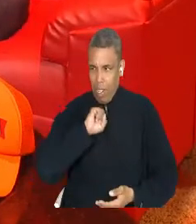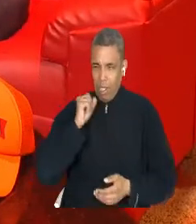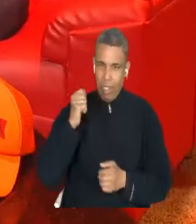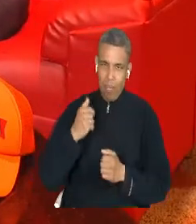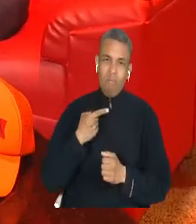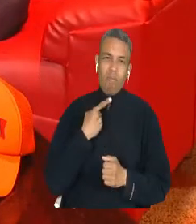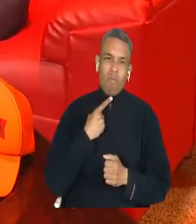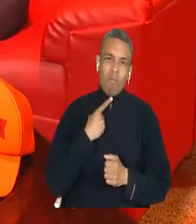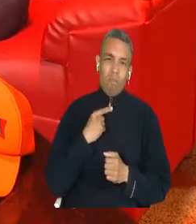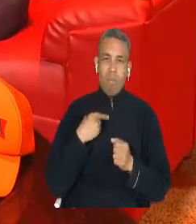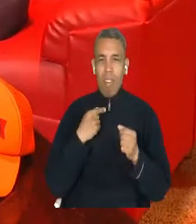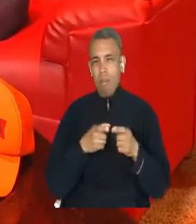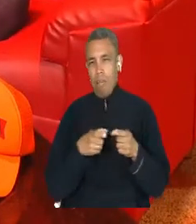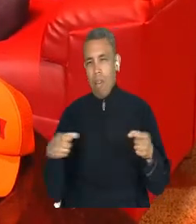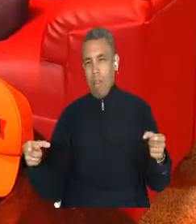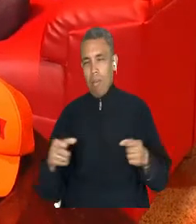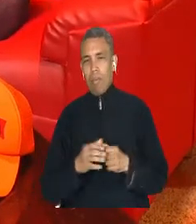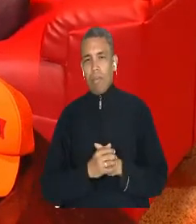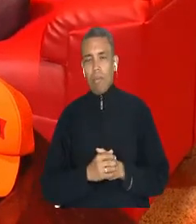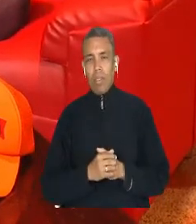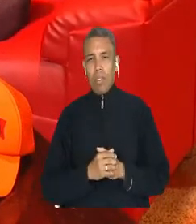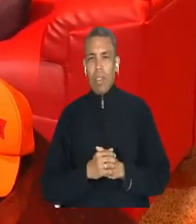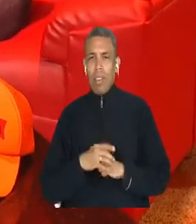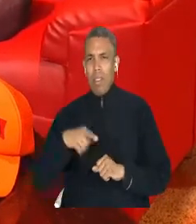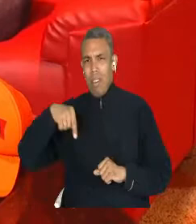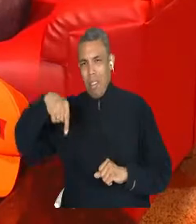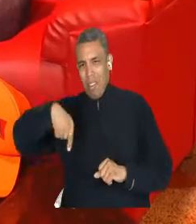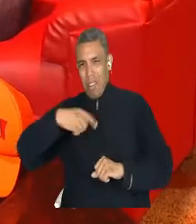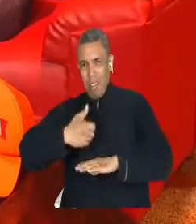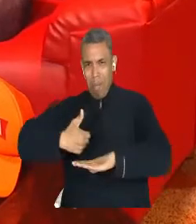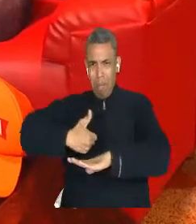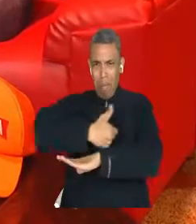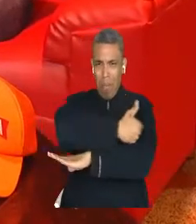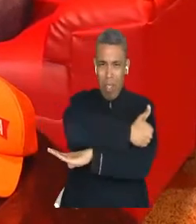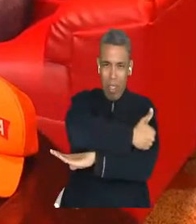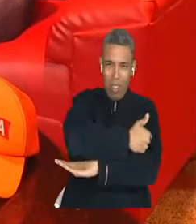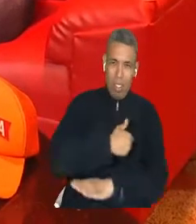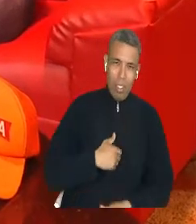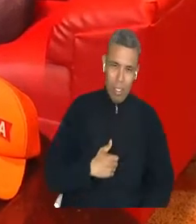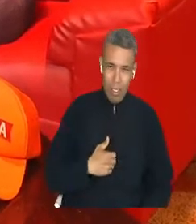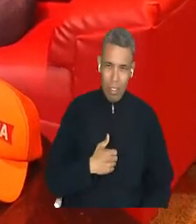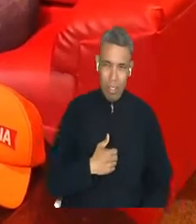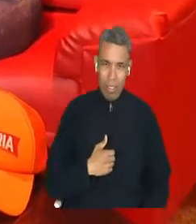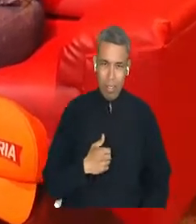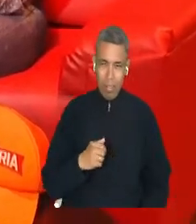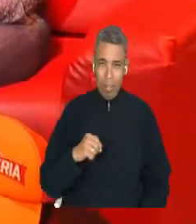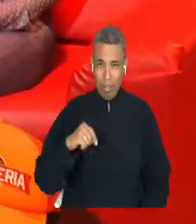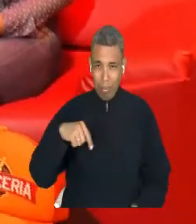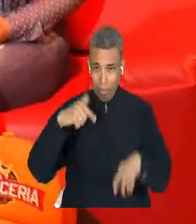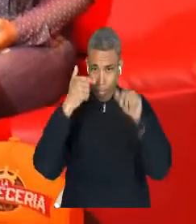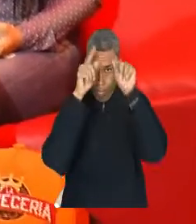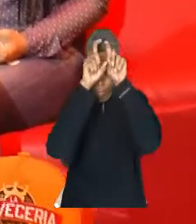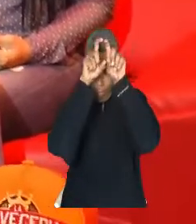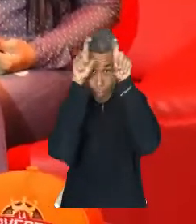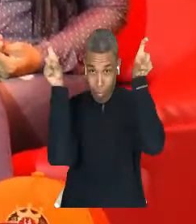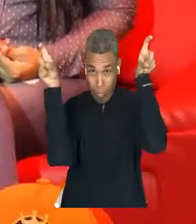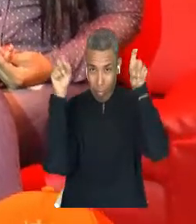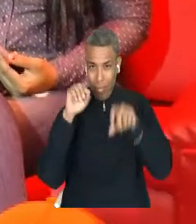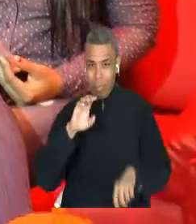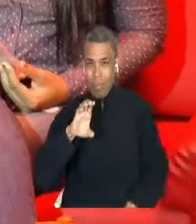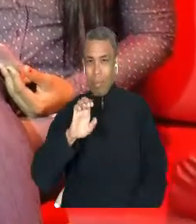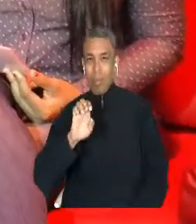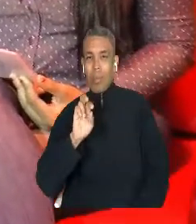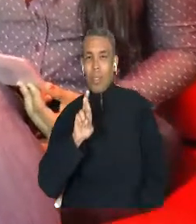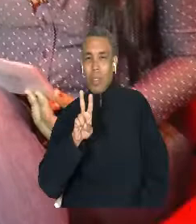qué la cervecería es la casa de los artistas en Barranca Bermeja? Bueno, la cervecería se ha caracterizado por darle oportunidad